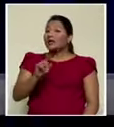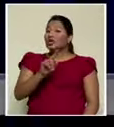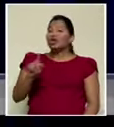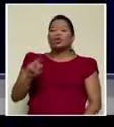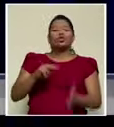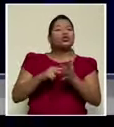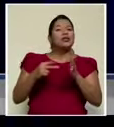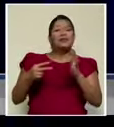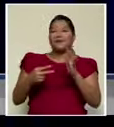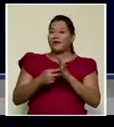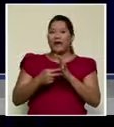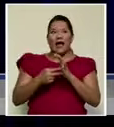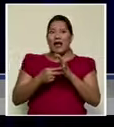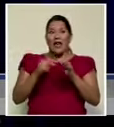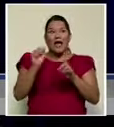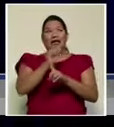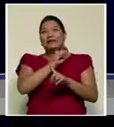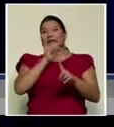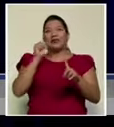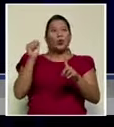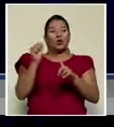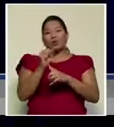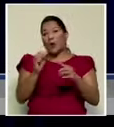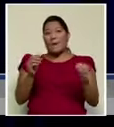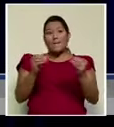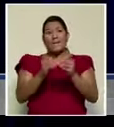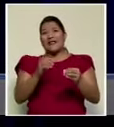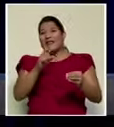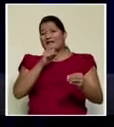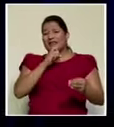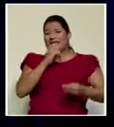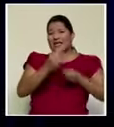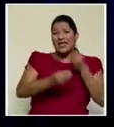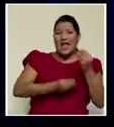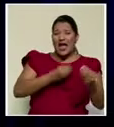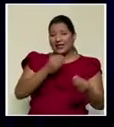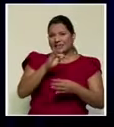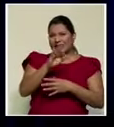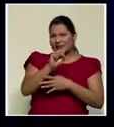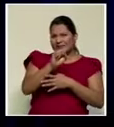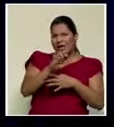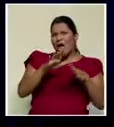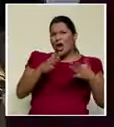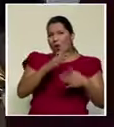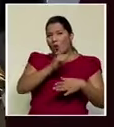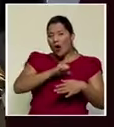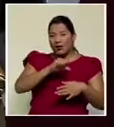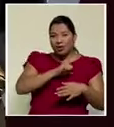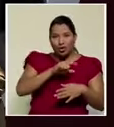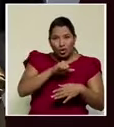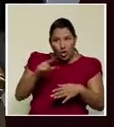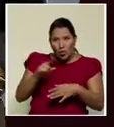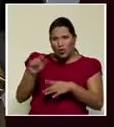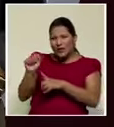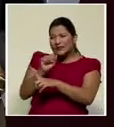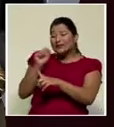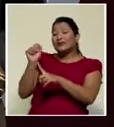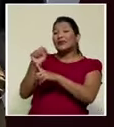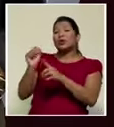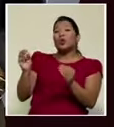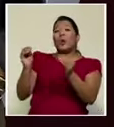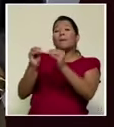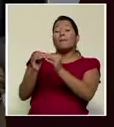ante la máxima situación, no, esto es ante la mínima situación que se presente, en donde haya un viso de incredulidad, un